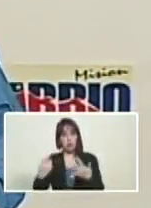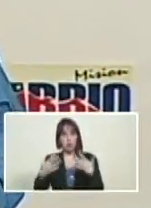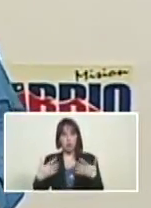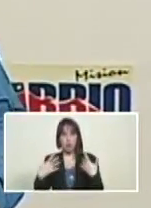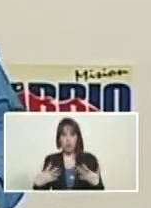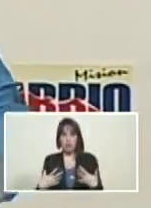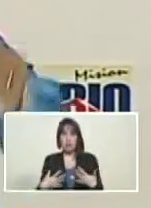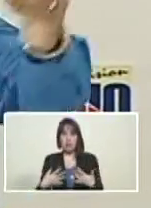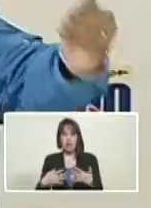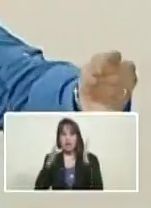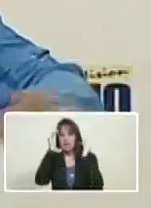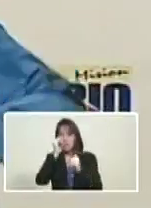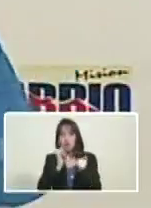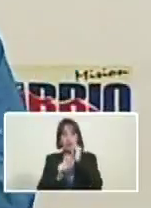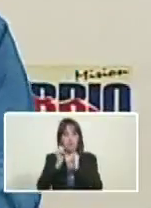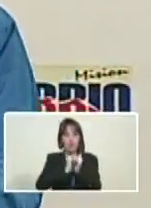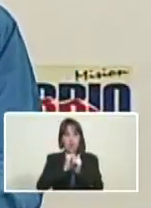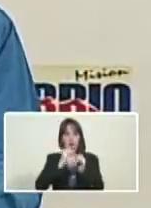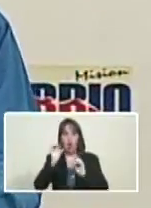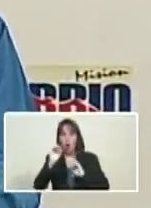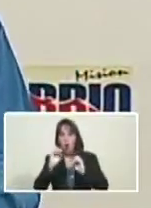pediatra, neurólogo,